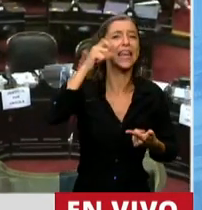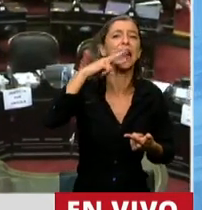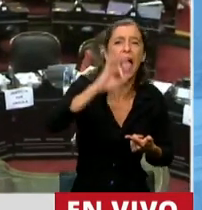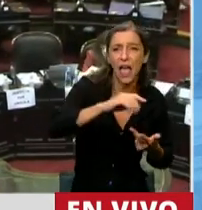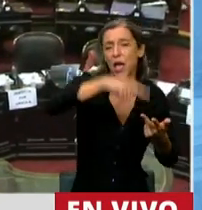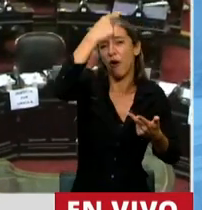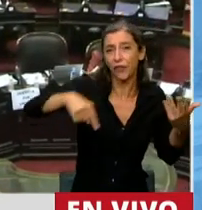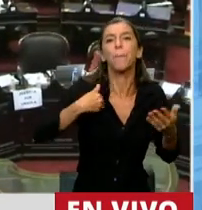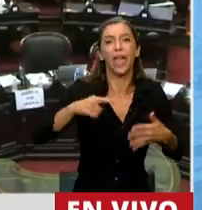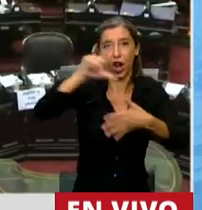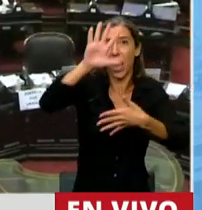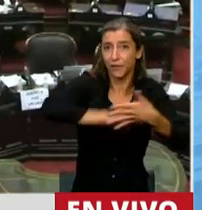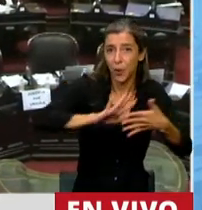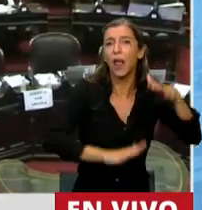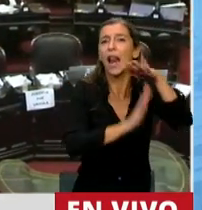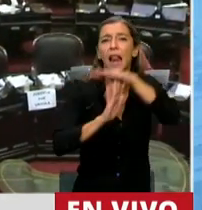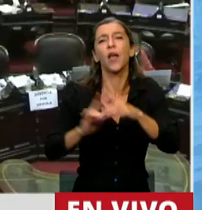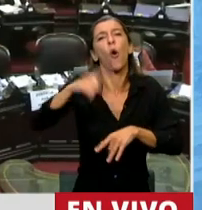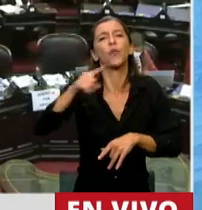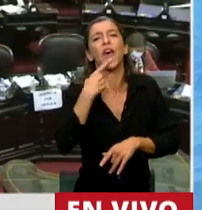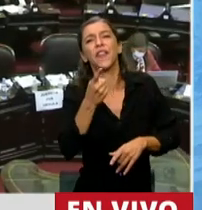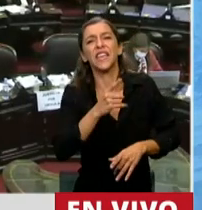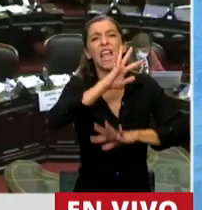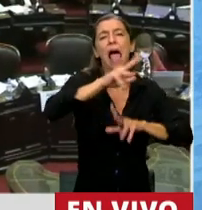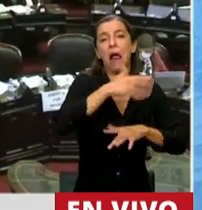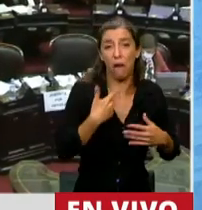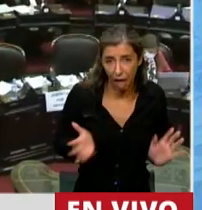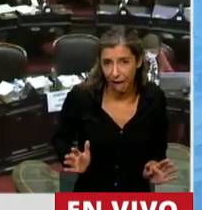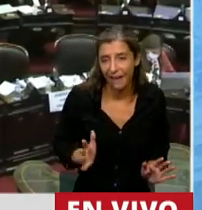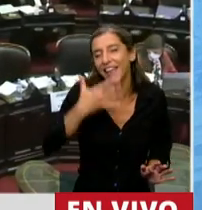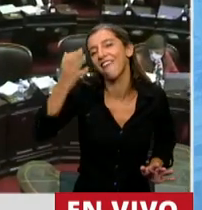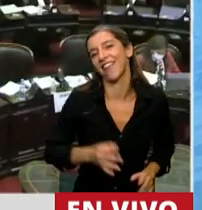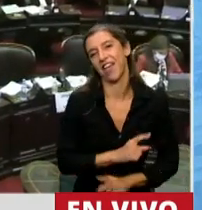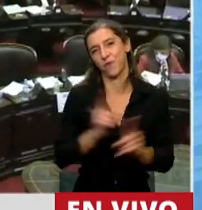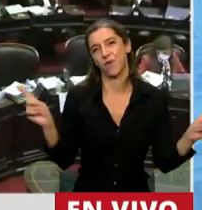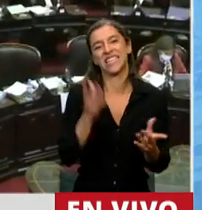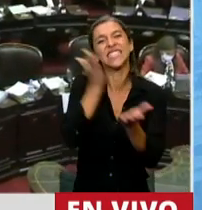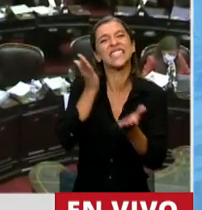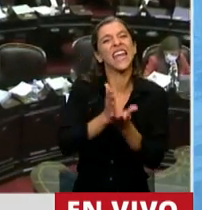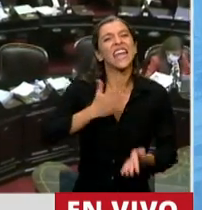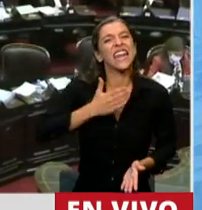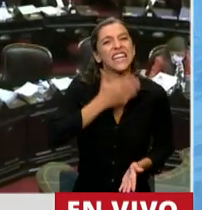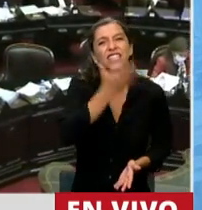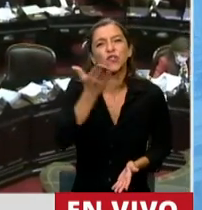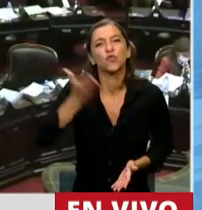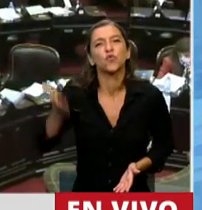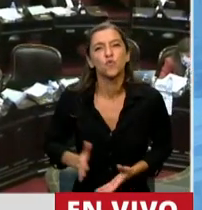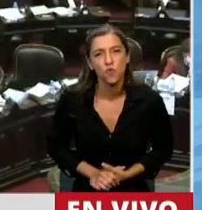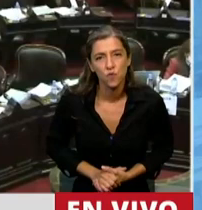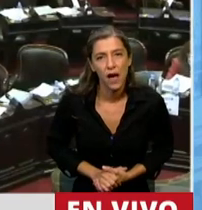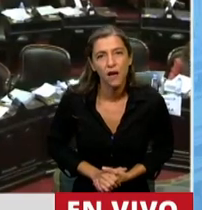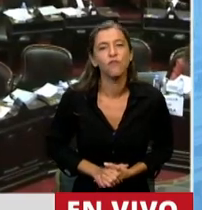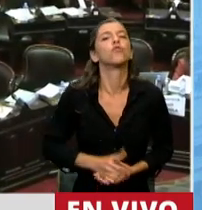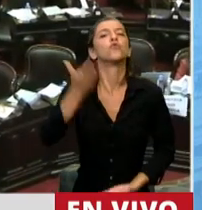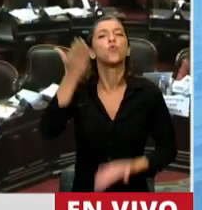América Latina son simplemente delincuentes comunes. No es así, señores. Los derechos humanos, la vigencia de la